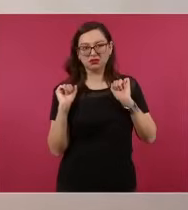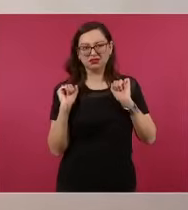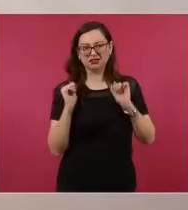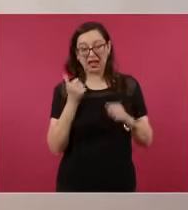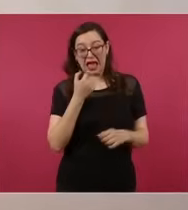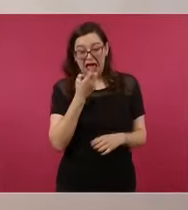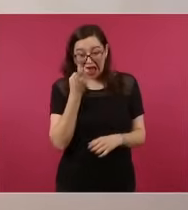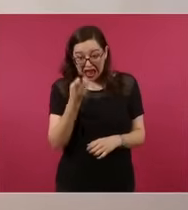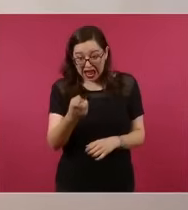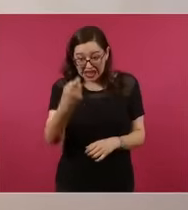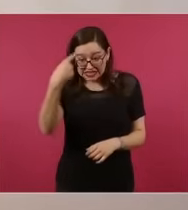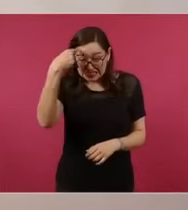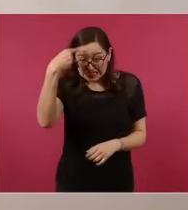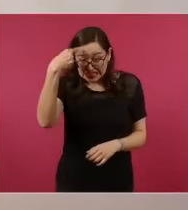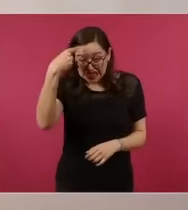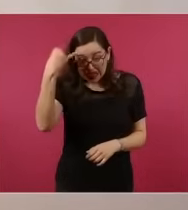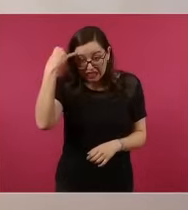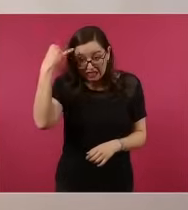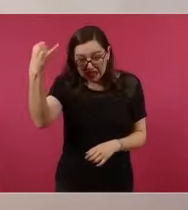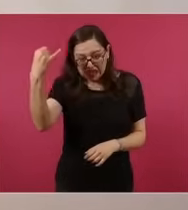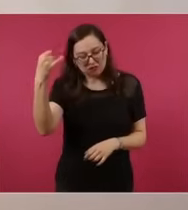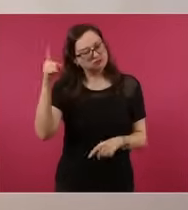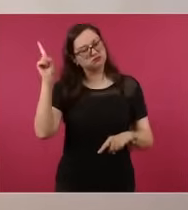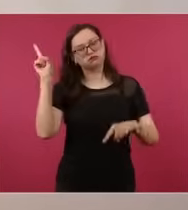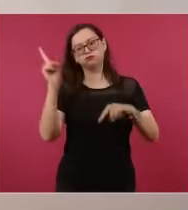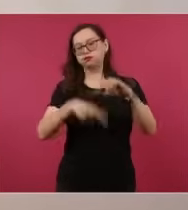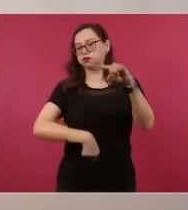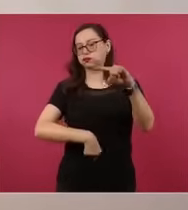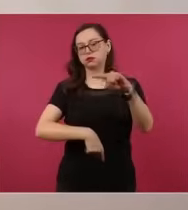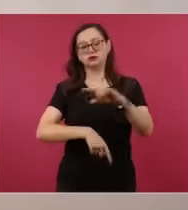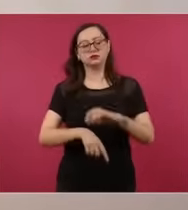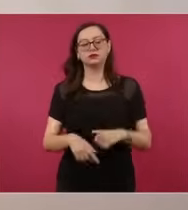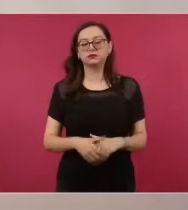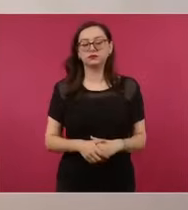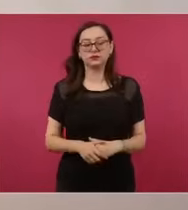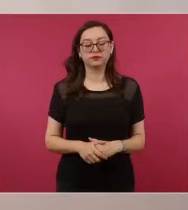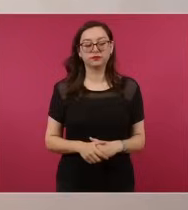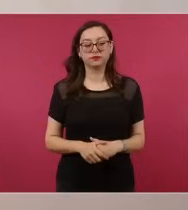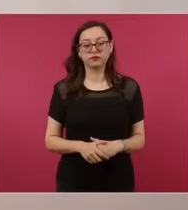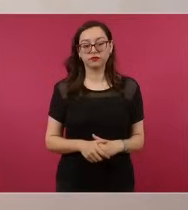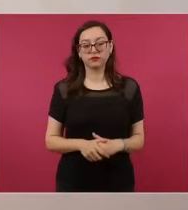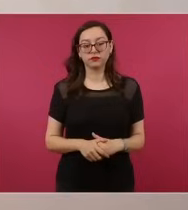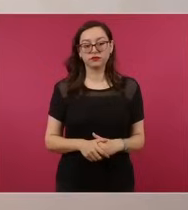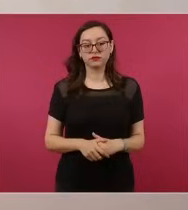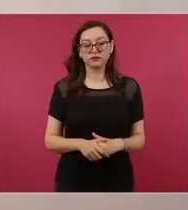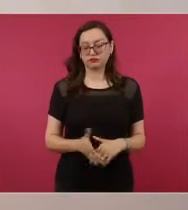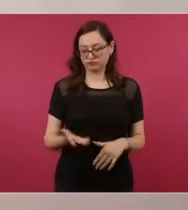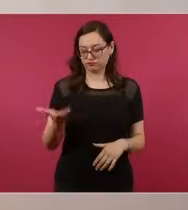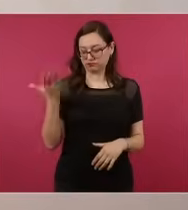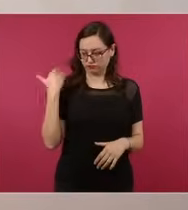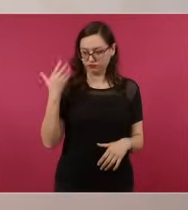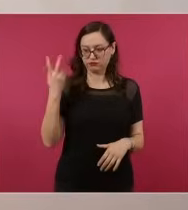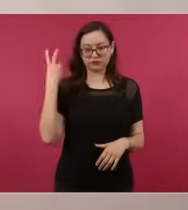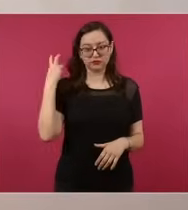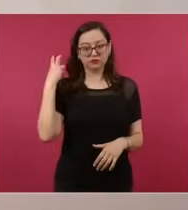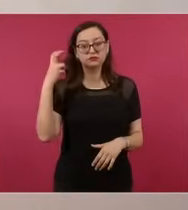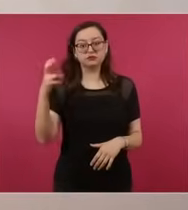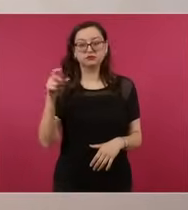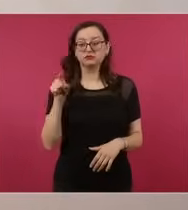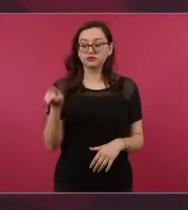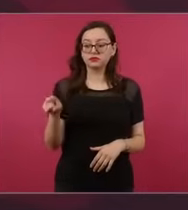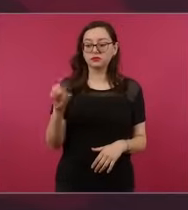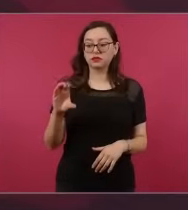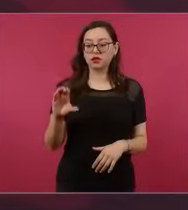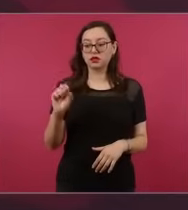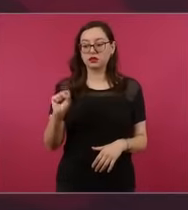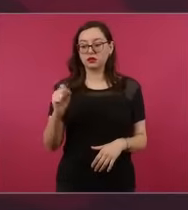Entonces, eso tiene que cambiar. Yo hablaba con, porque platicamos en estas giras con Claudia